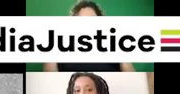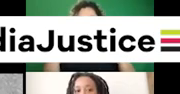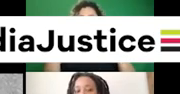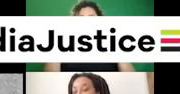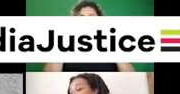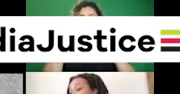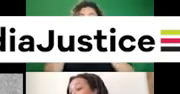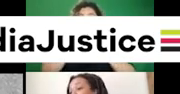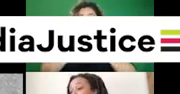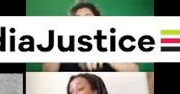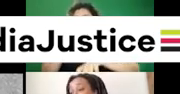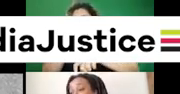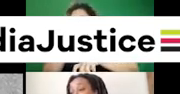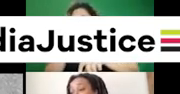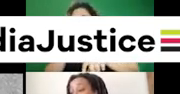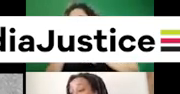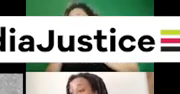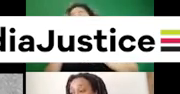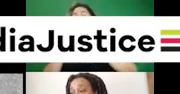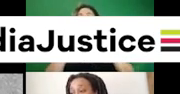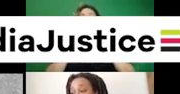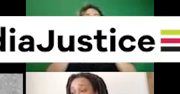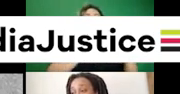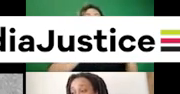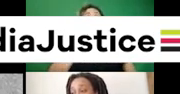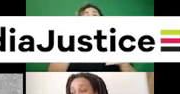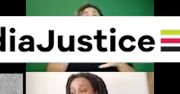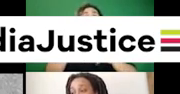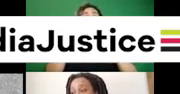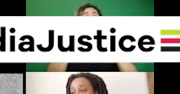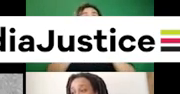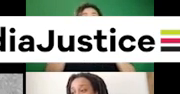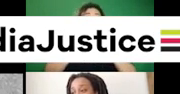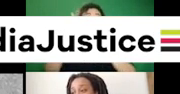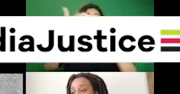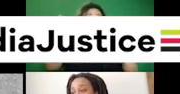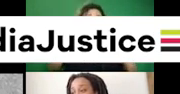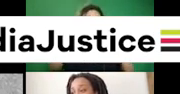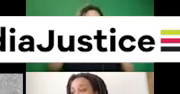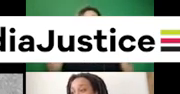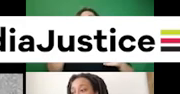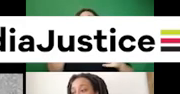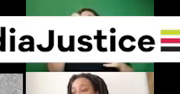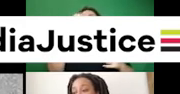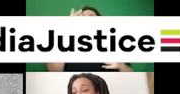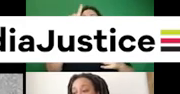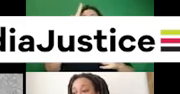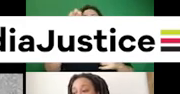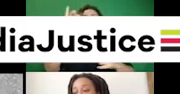ver cómo estamos vamos a avanzar hasta la época de las redes sociales